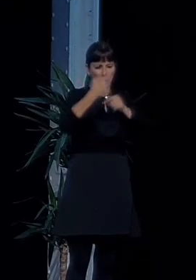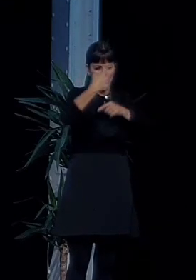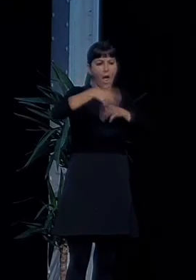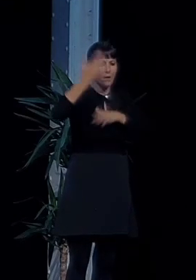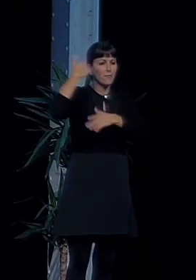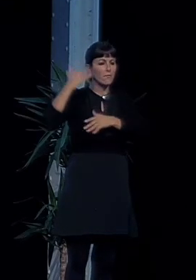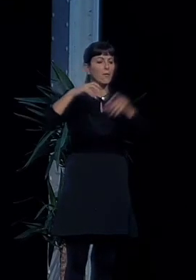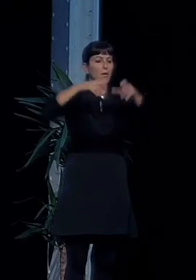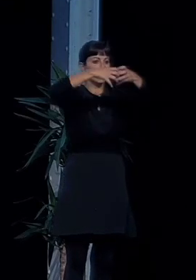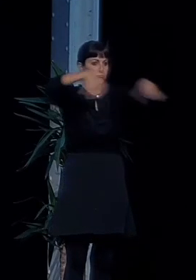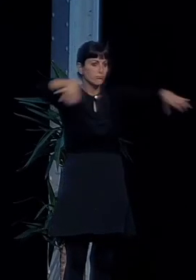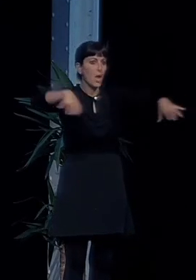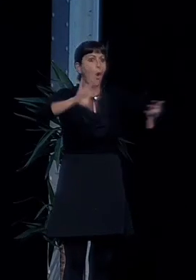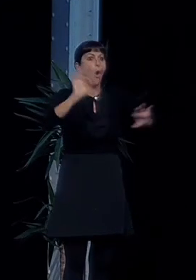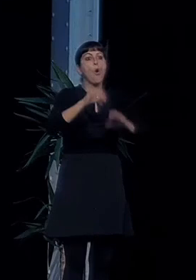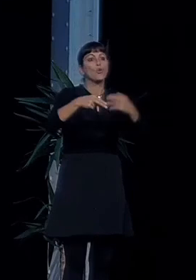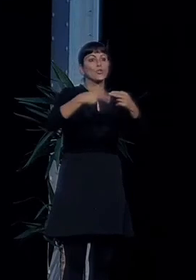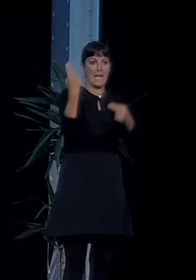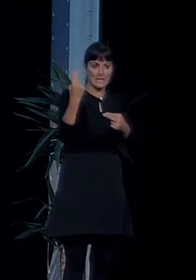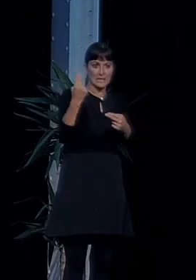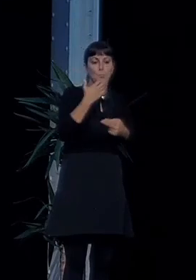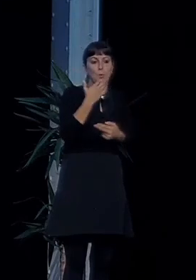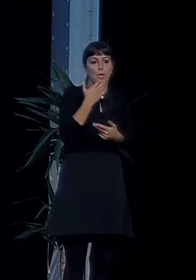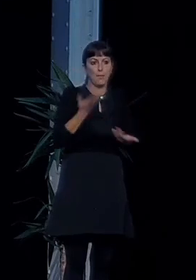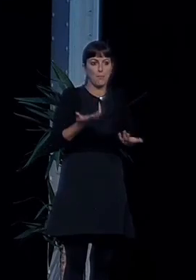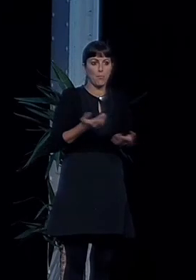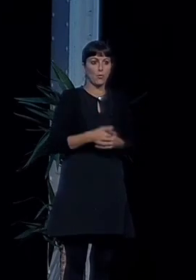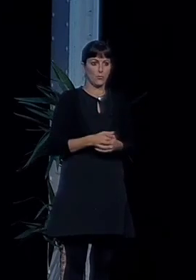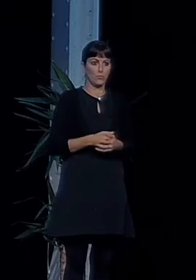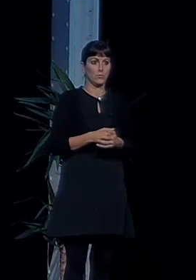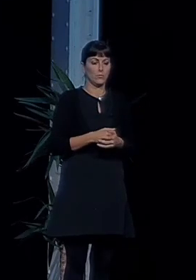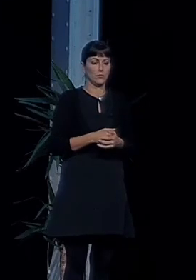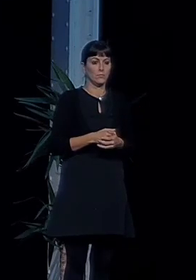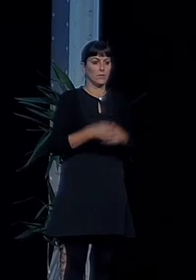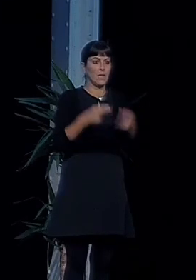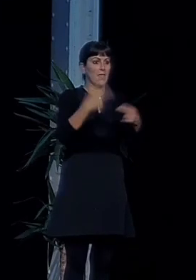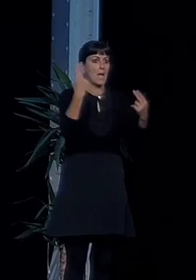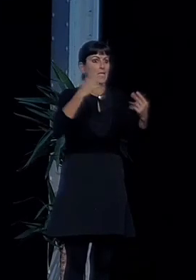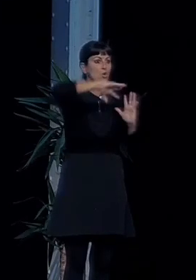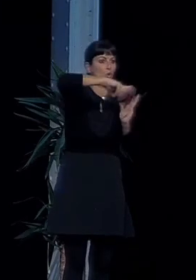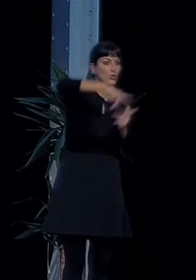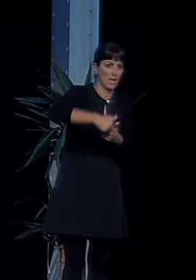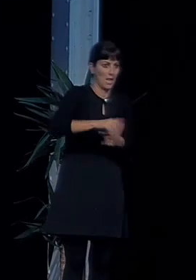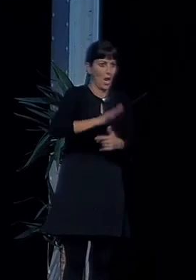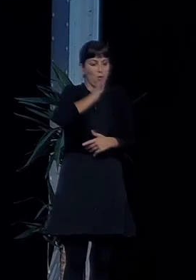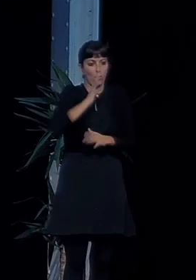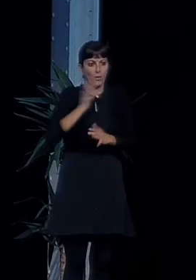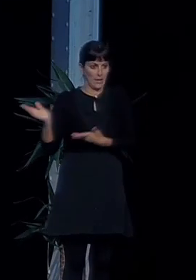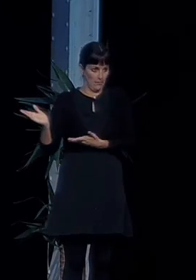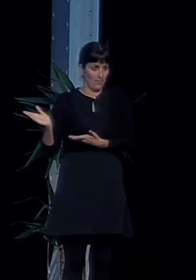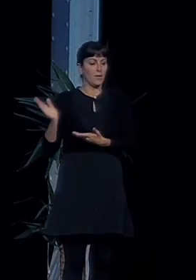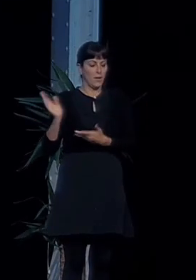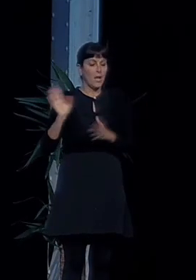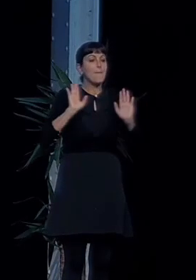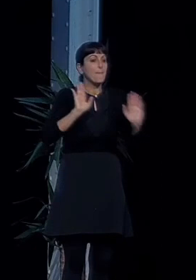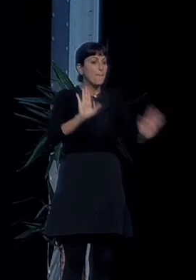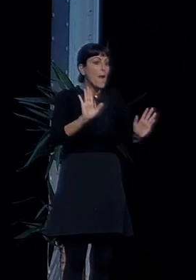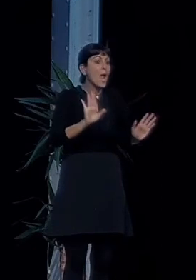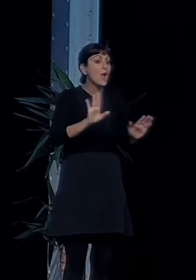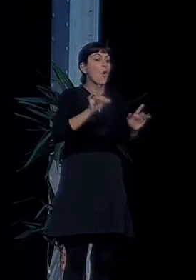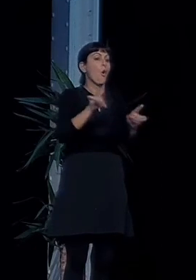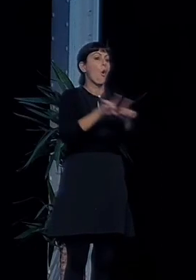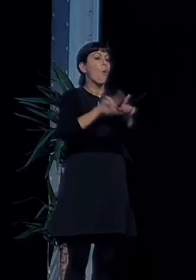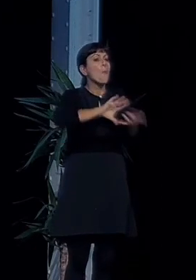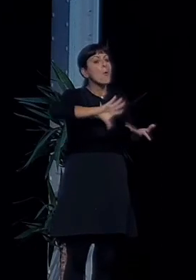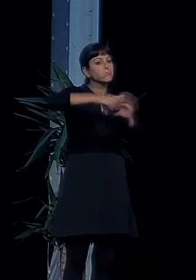del taxi, que a lo mejor es verdad que el tratamiento de la noticia del taxi es horrendo, pero a la vez, a nivel de cosa práctica